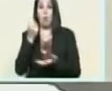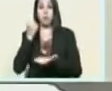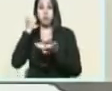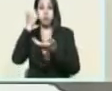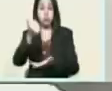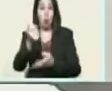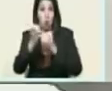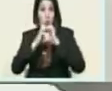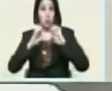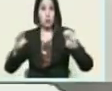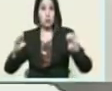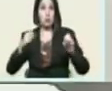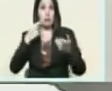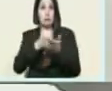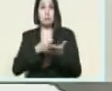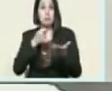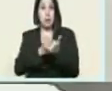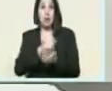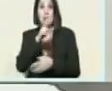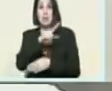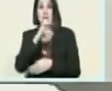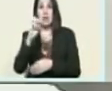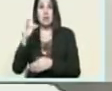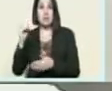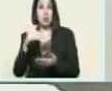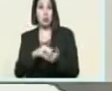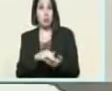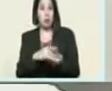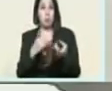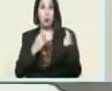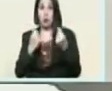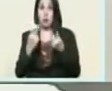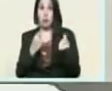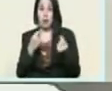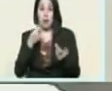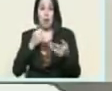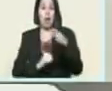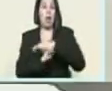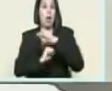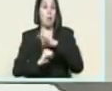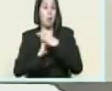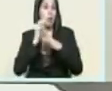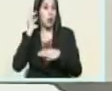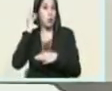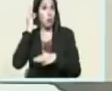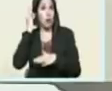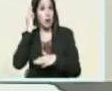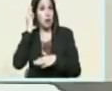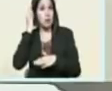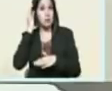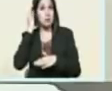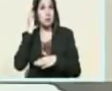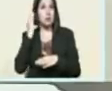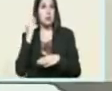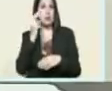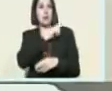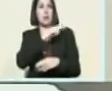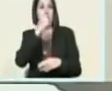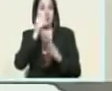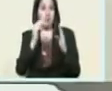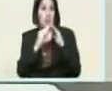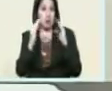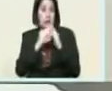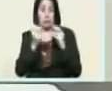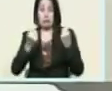educacional de arranque de clases de 300.000 bolívares. ¿Para qué? Para apoyar a esa mujer, madre, jefa de hogar,